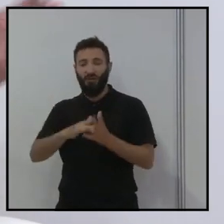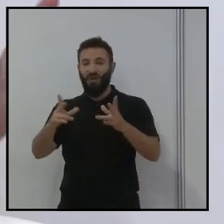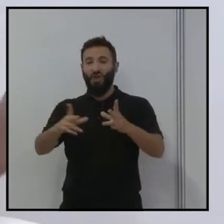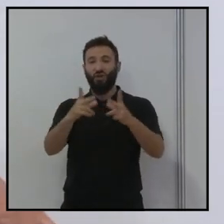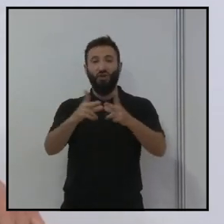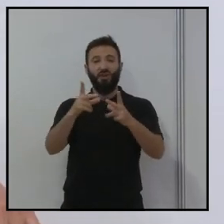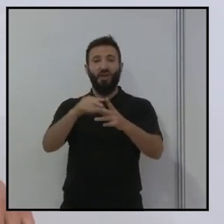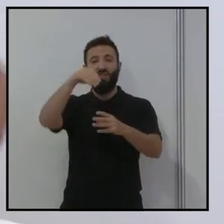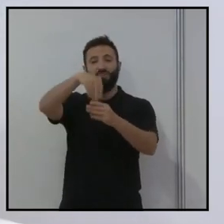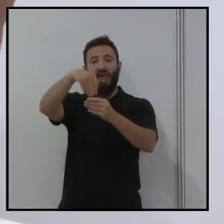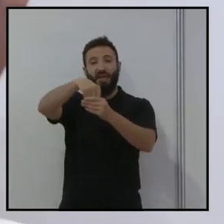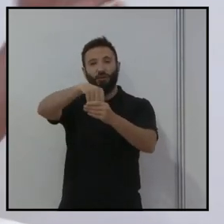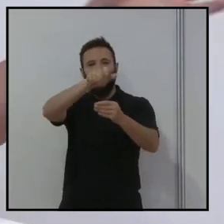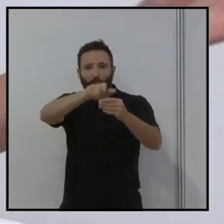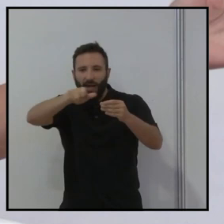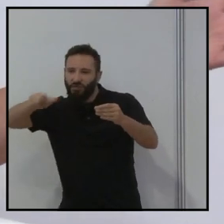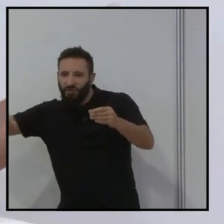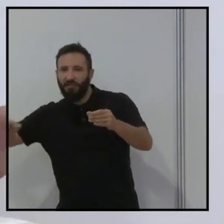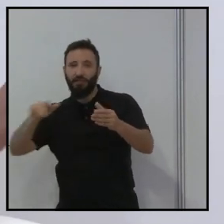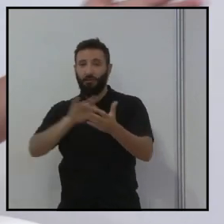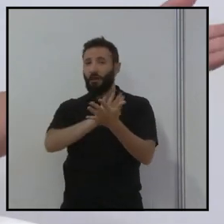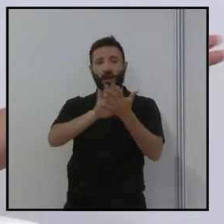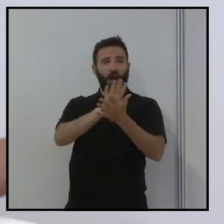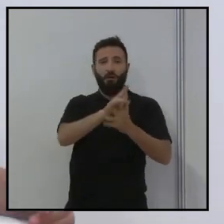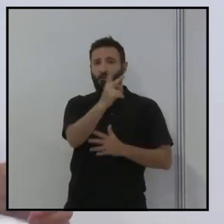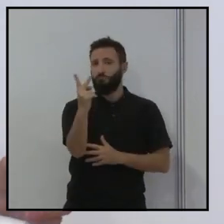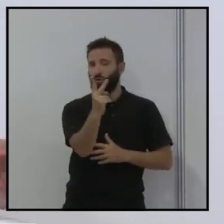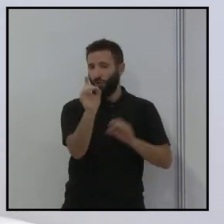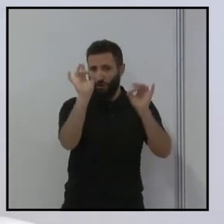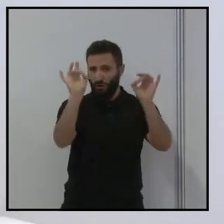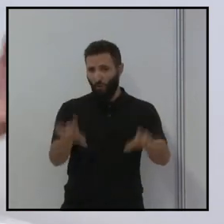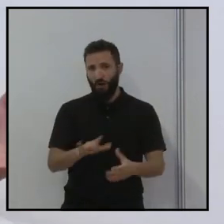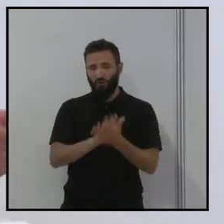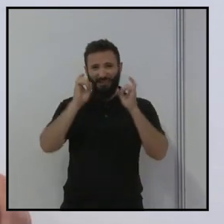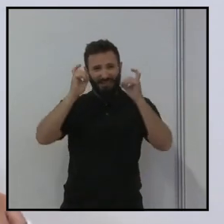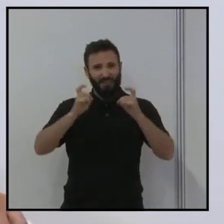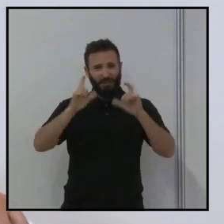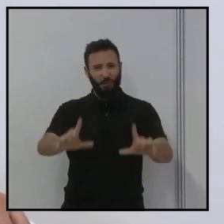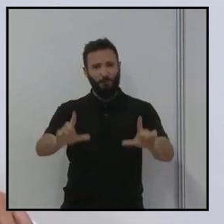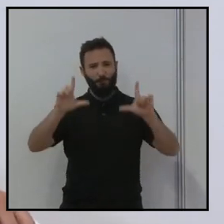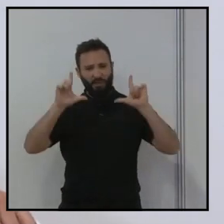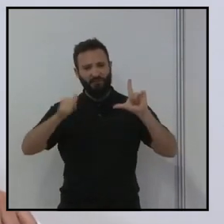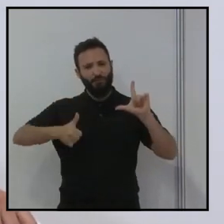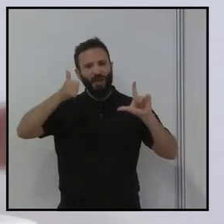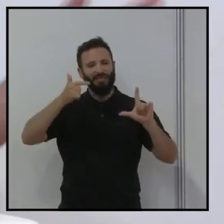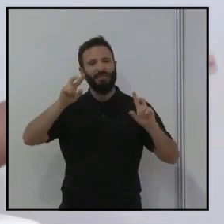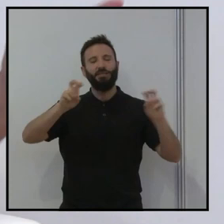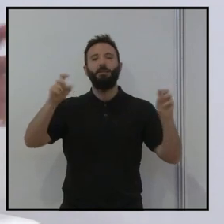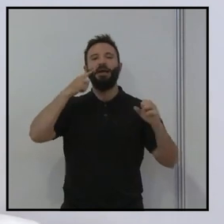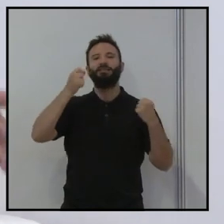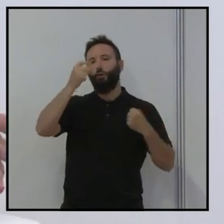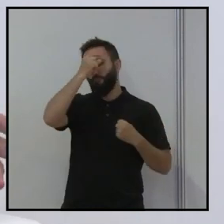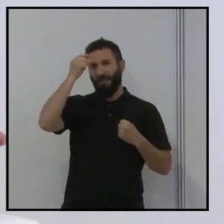que está formada por individuos. Sí, entonces, sí. Uno a uno, como estáis haciendo vosotros, lo que estáis haciendo vosotros es precisamente darle visibilidad al tema de la salud mental, y ese